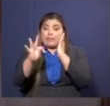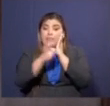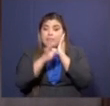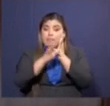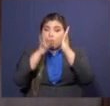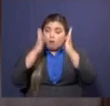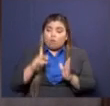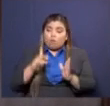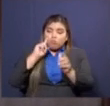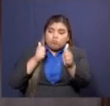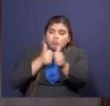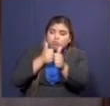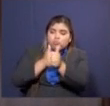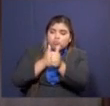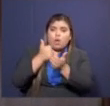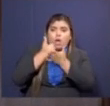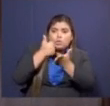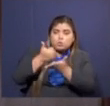acompañamiento,